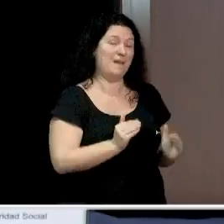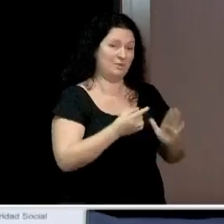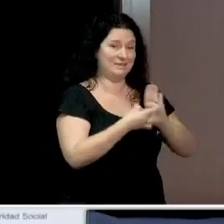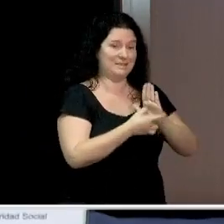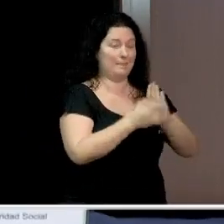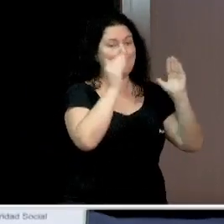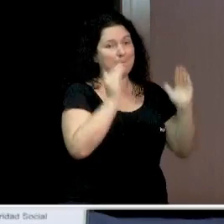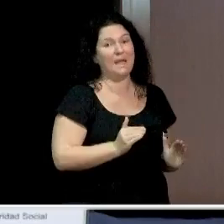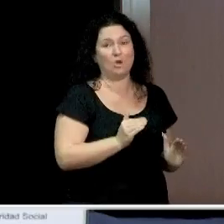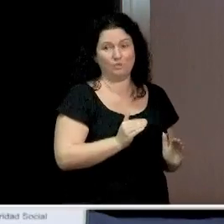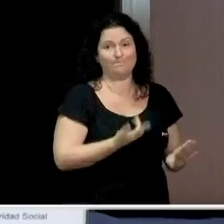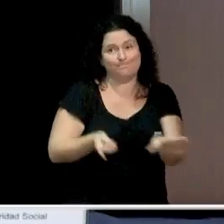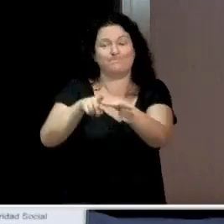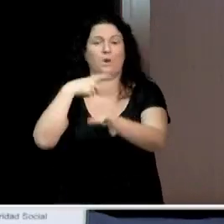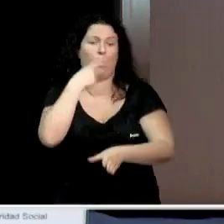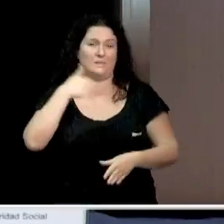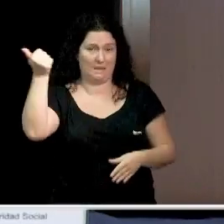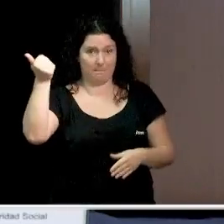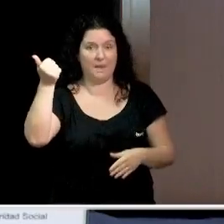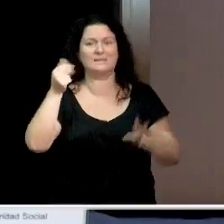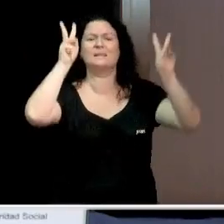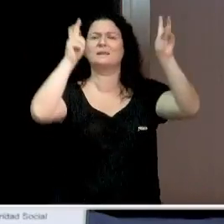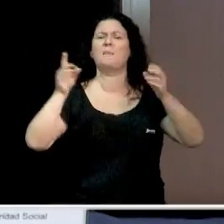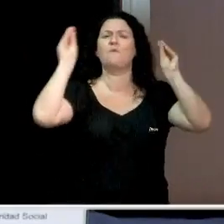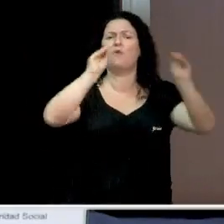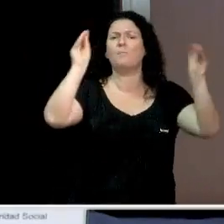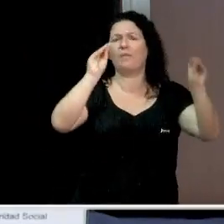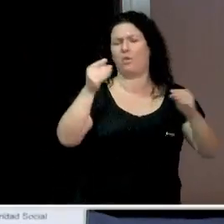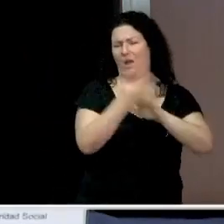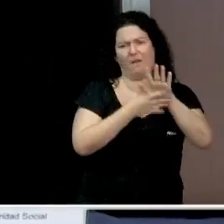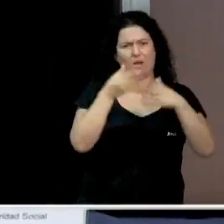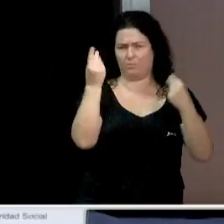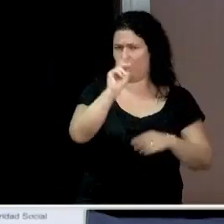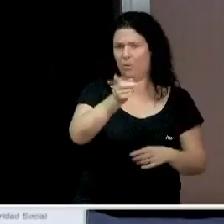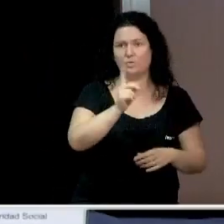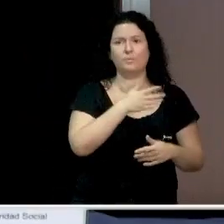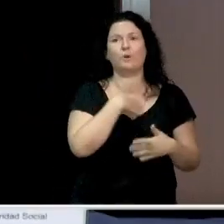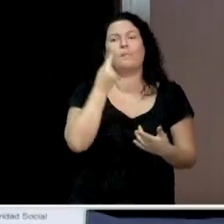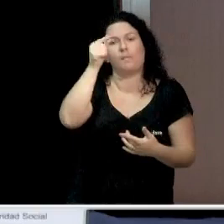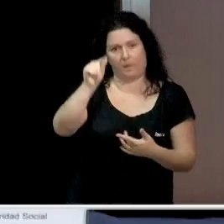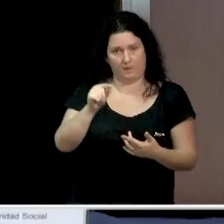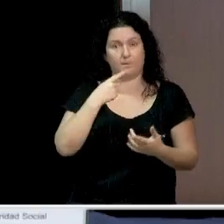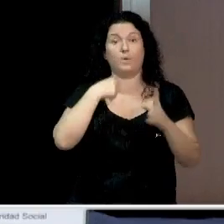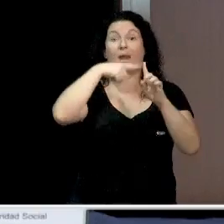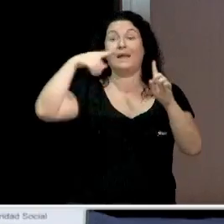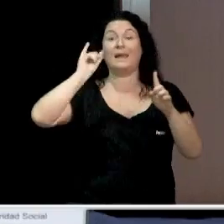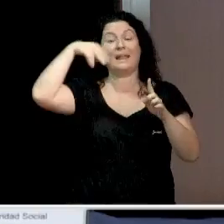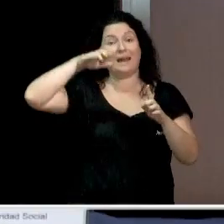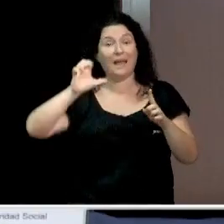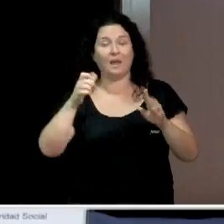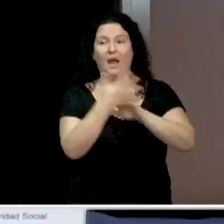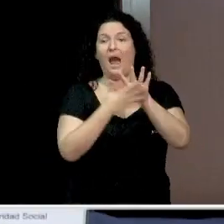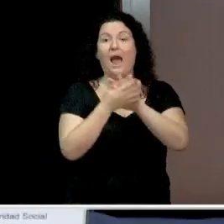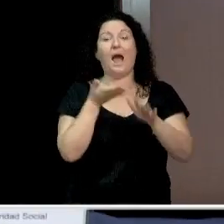profesionales. No entraré mucho en el tema de la formación, pero lo tengo que mencionar. De acuerdo con el Instituto Nacional de Estadística, entre las personas